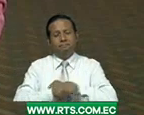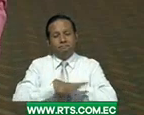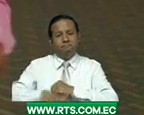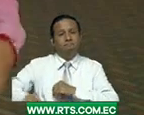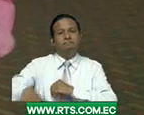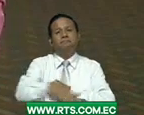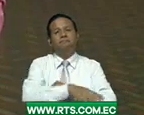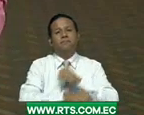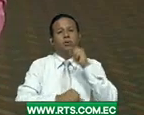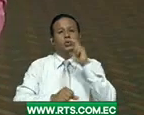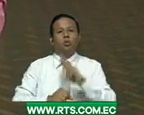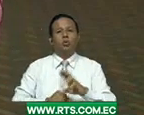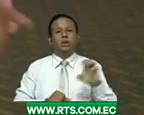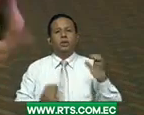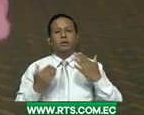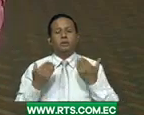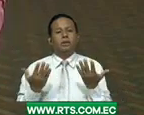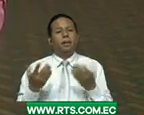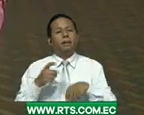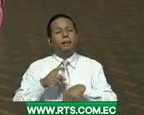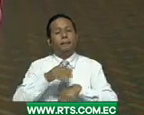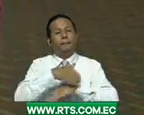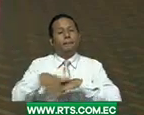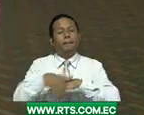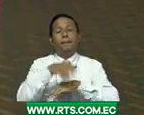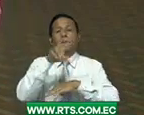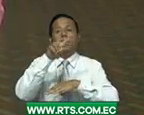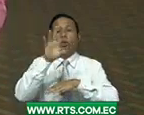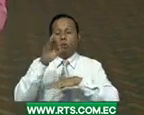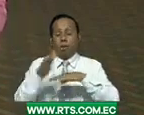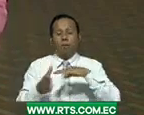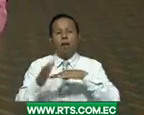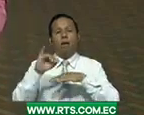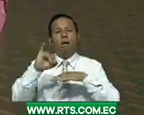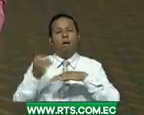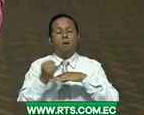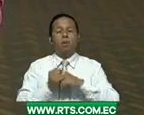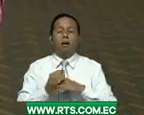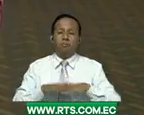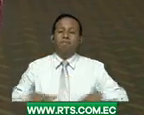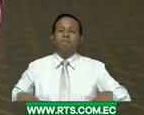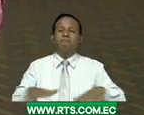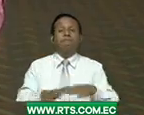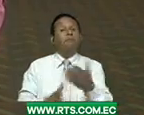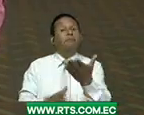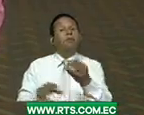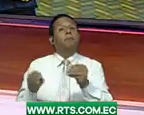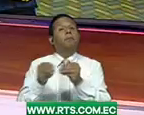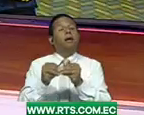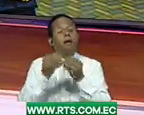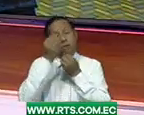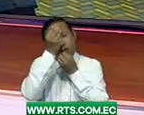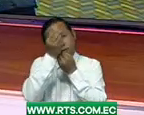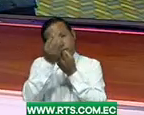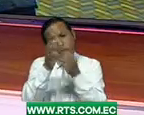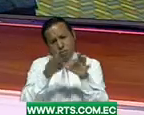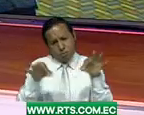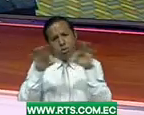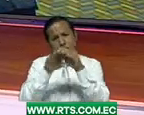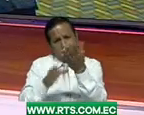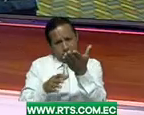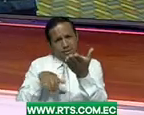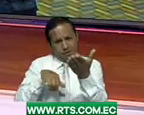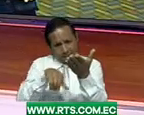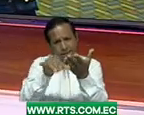acá en el suroeste de Guayaquil, 29 y la J en uno de los UCs del sector. Charlie, tú tienes más importante